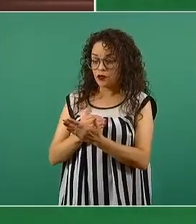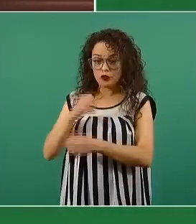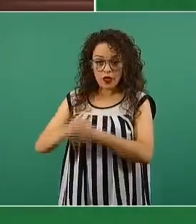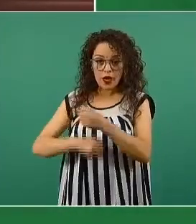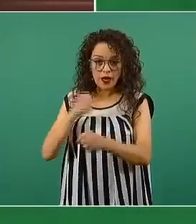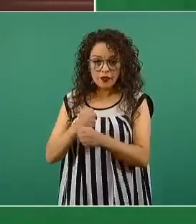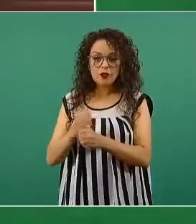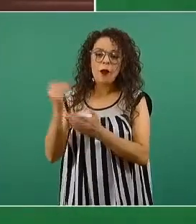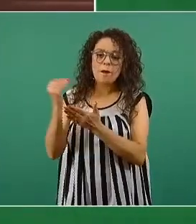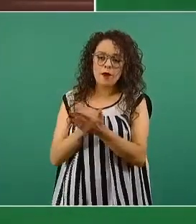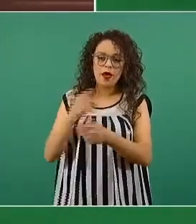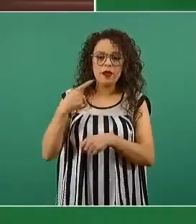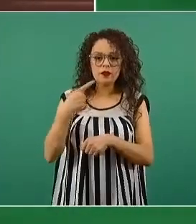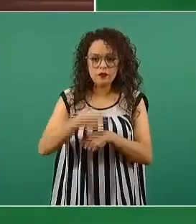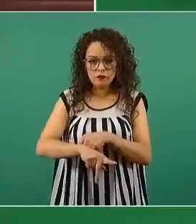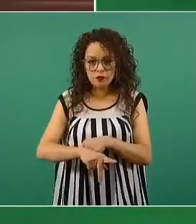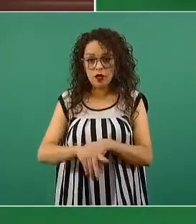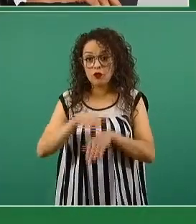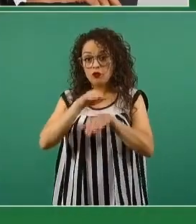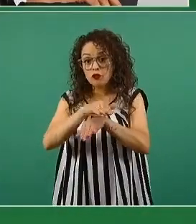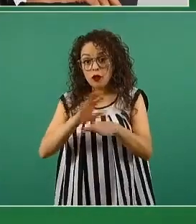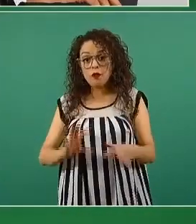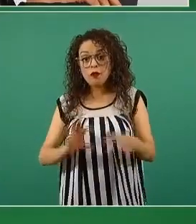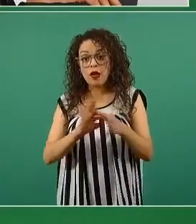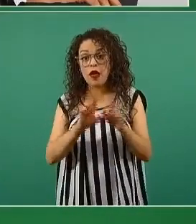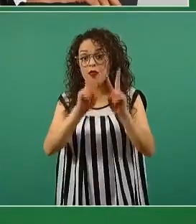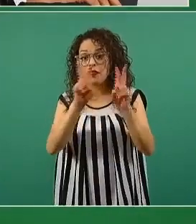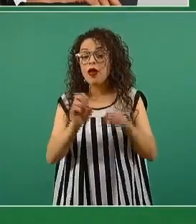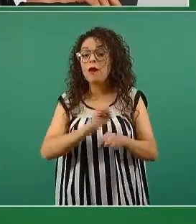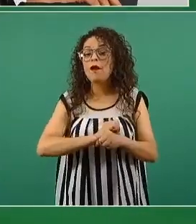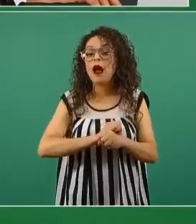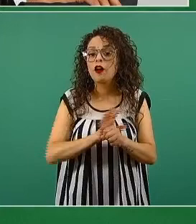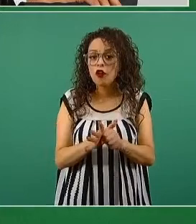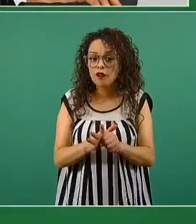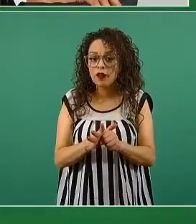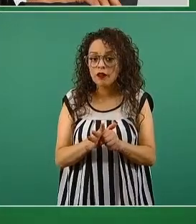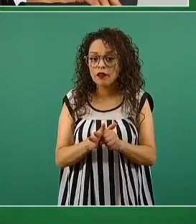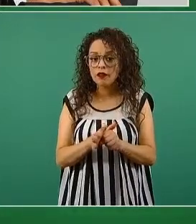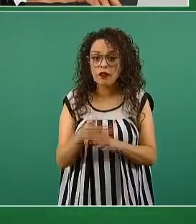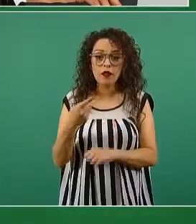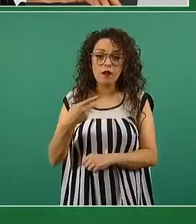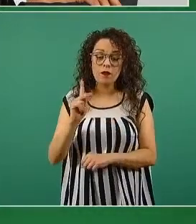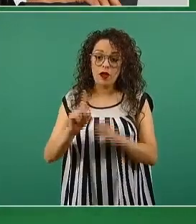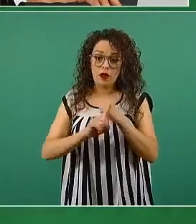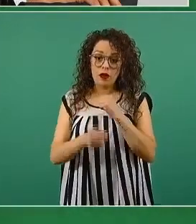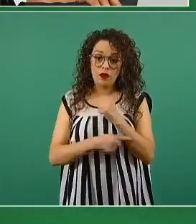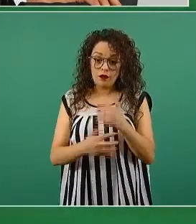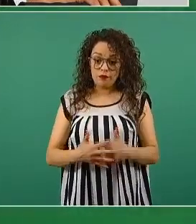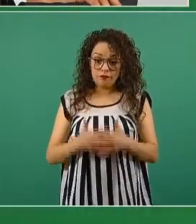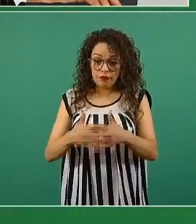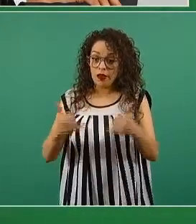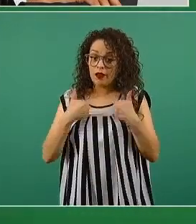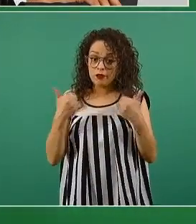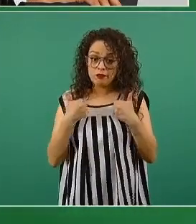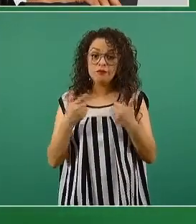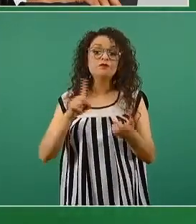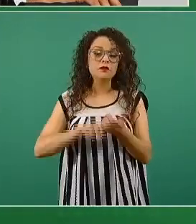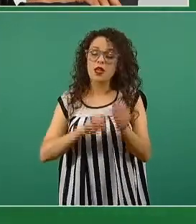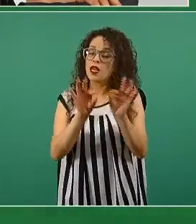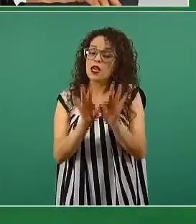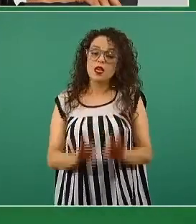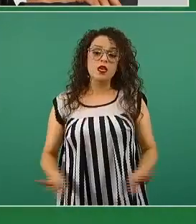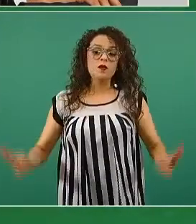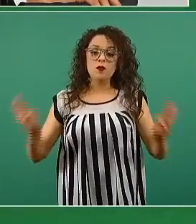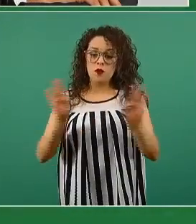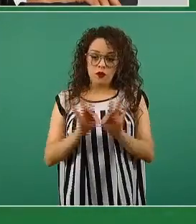COVID, aunque el riesgo de cualquier embarazo, en embarazo adolescente, es muy importante. Entonces, por eso esos embarazos en